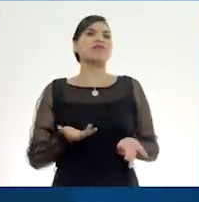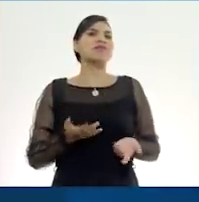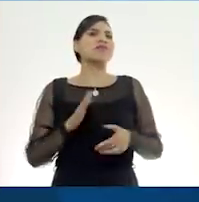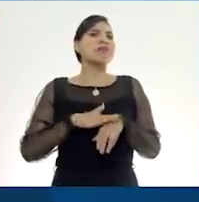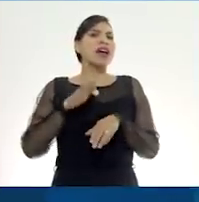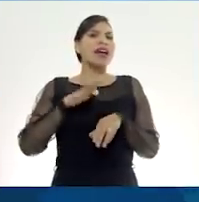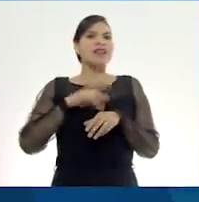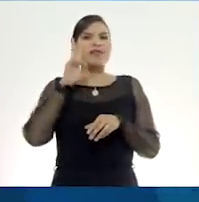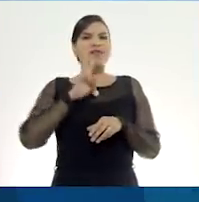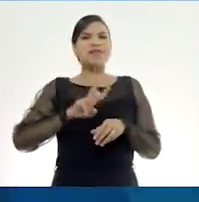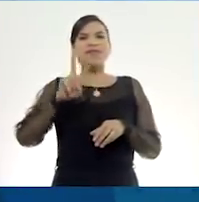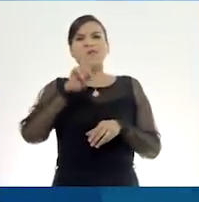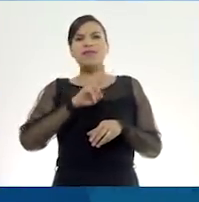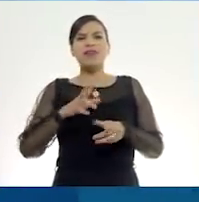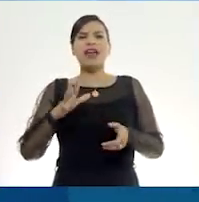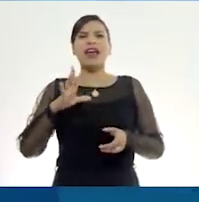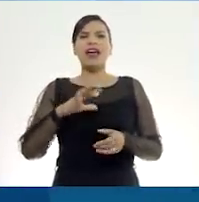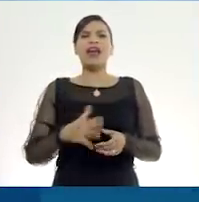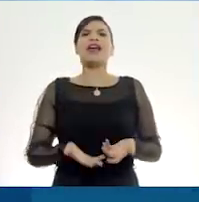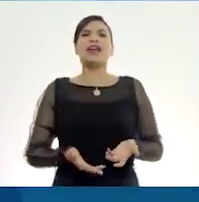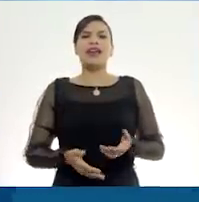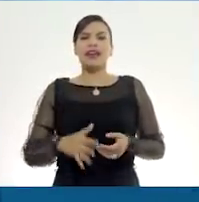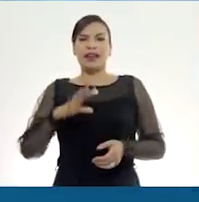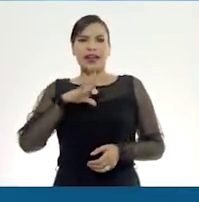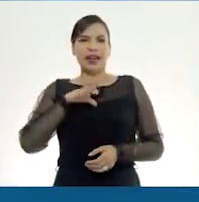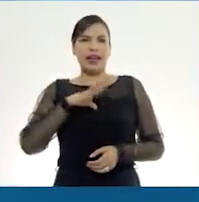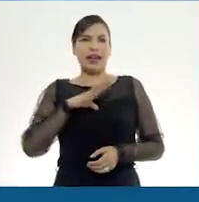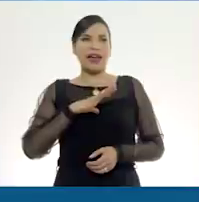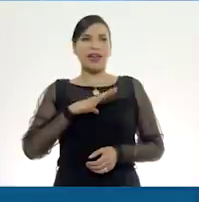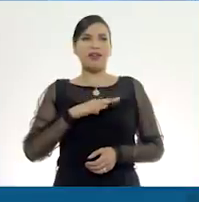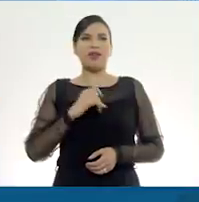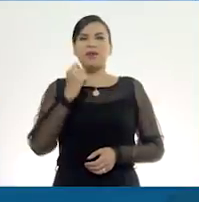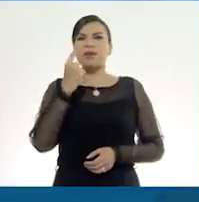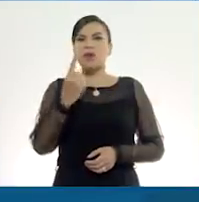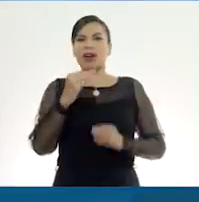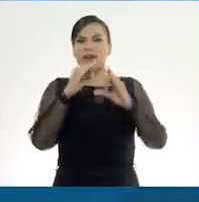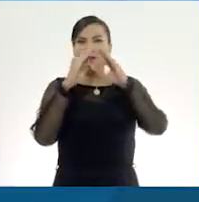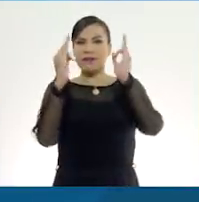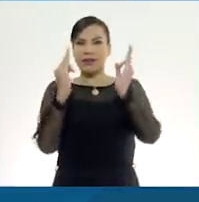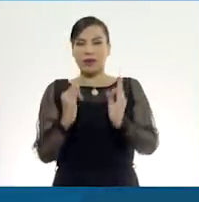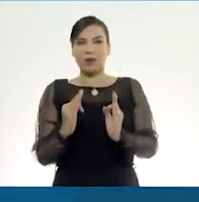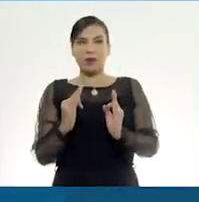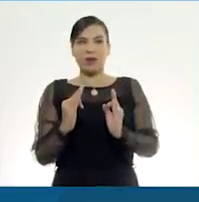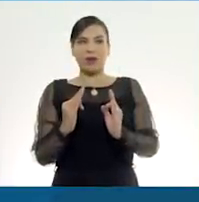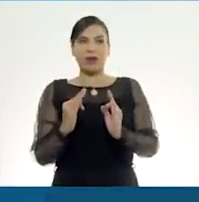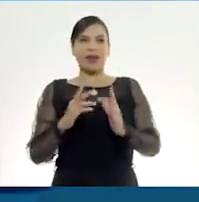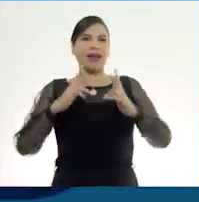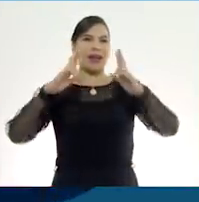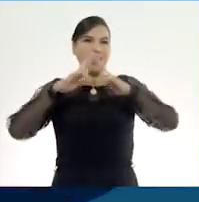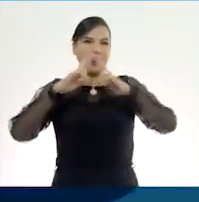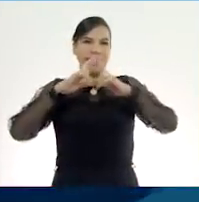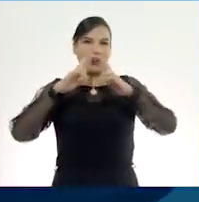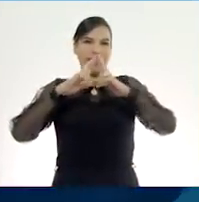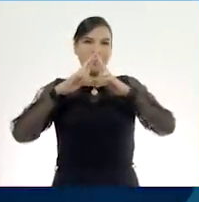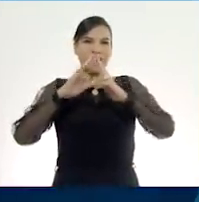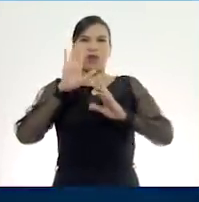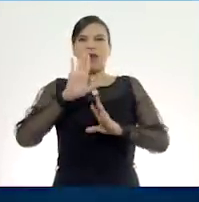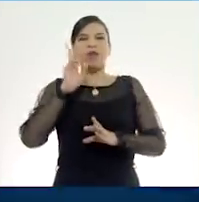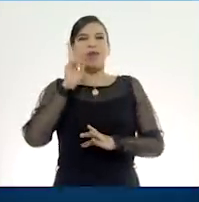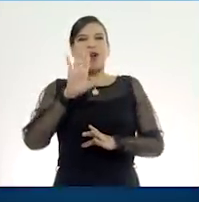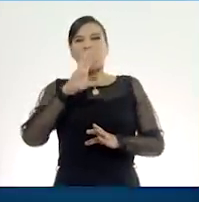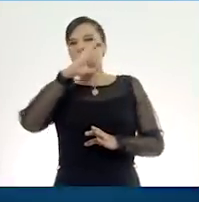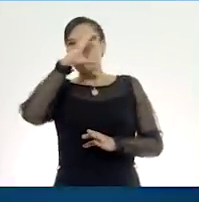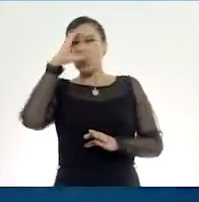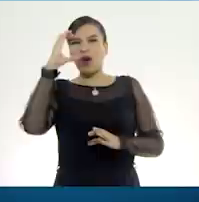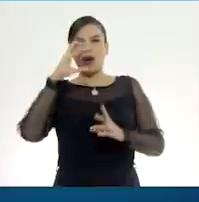hay? Hay una figura religiosa. Bueno, es como una